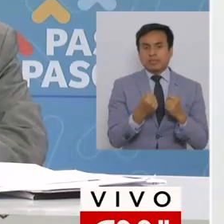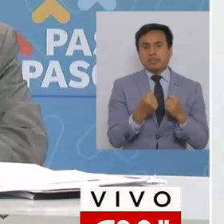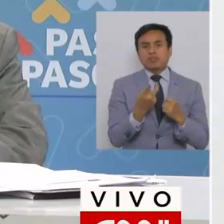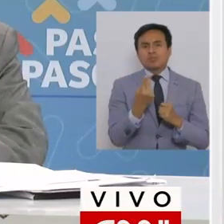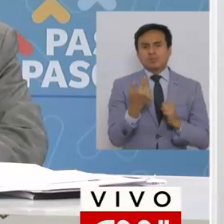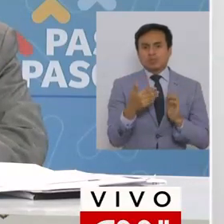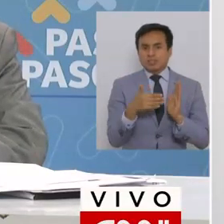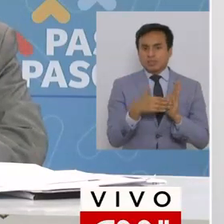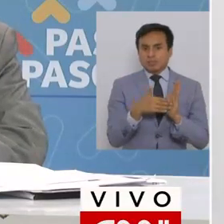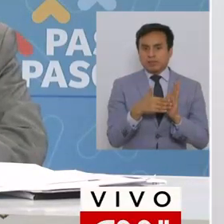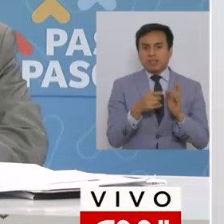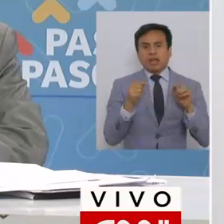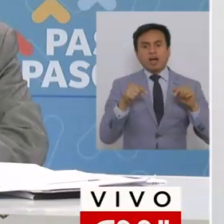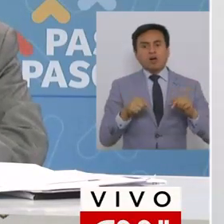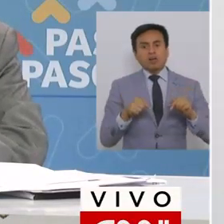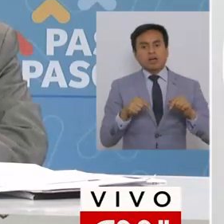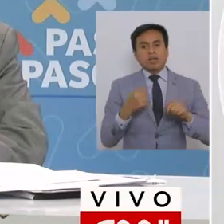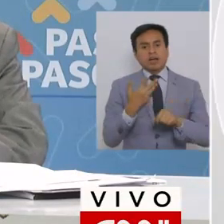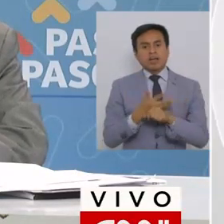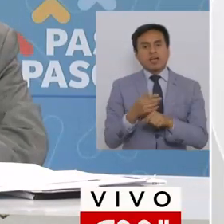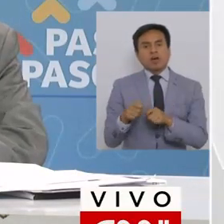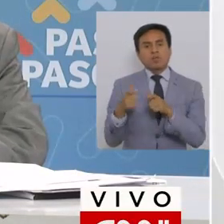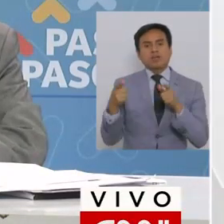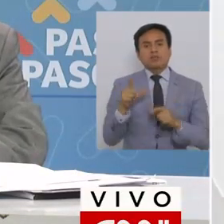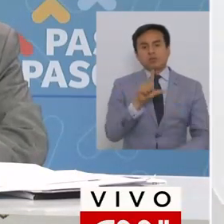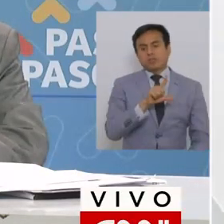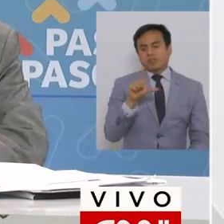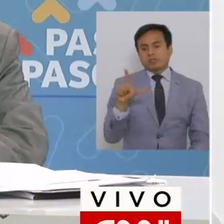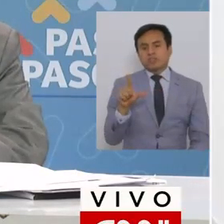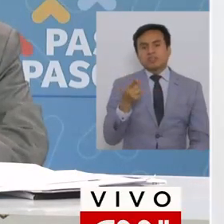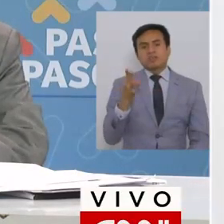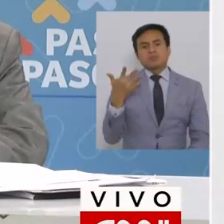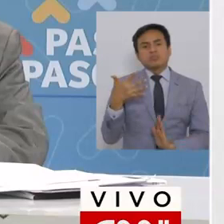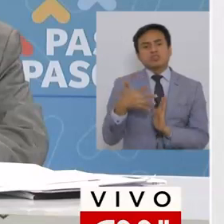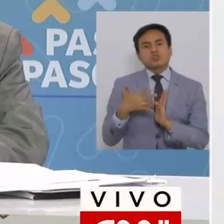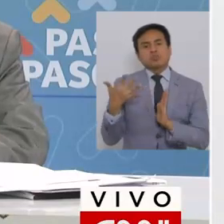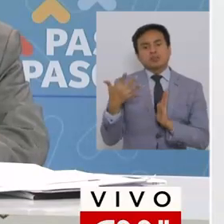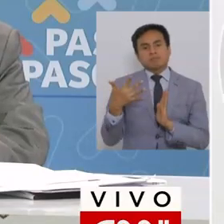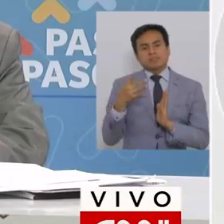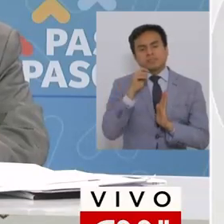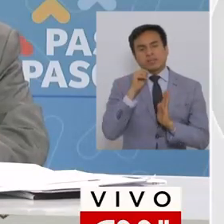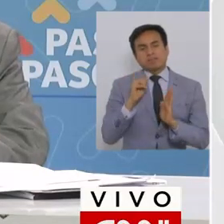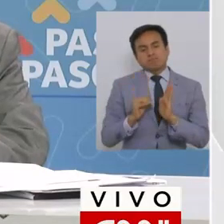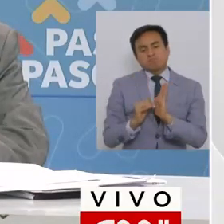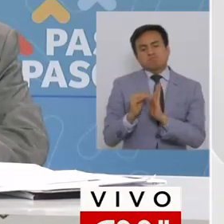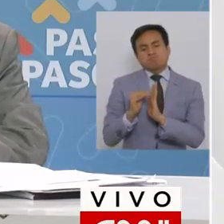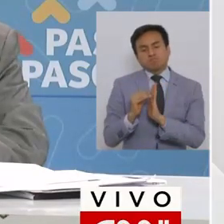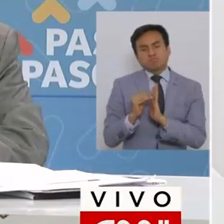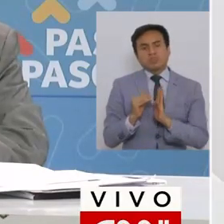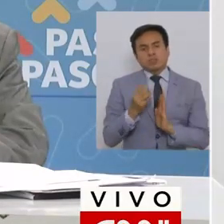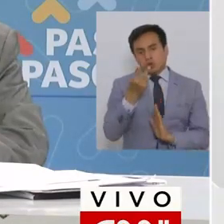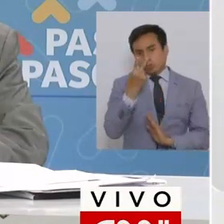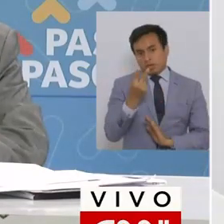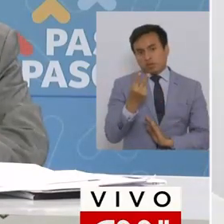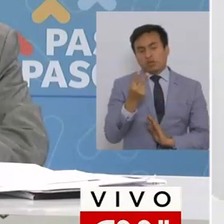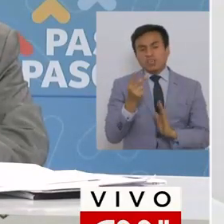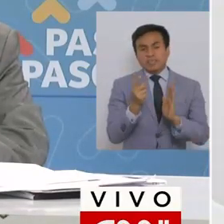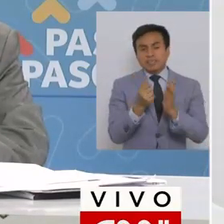12.000. Y ahora, en cambio, el aumento entre lunes y lunes solo es de 5.000. Por eso es que pienso que las cifras